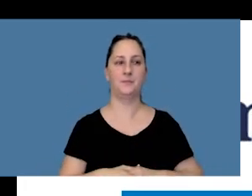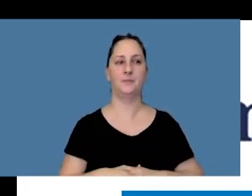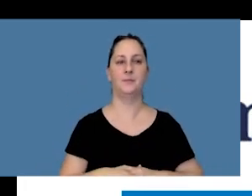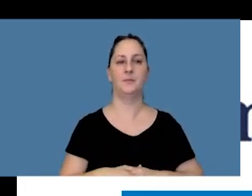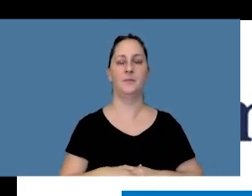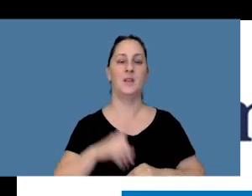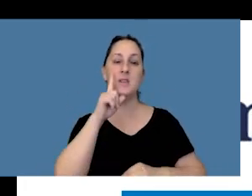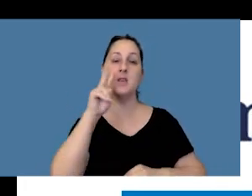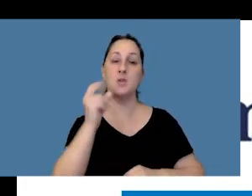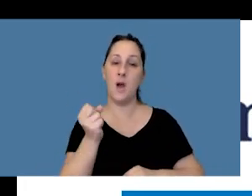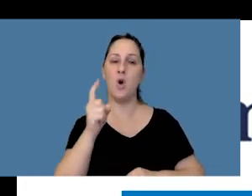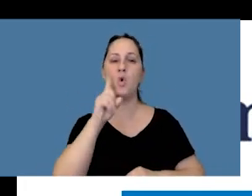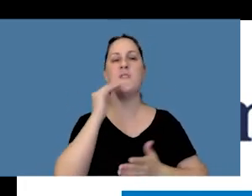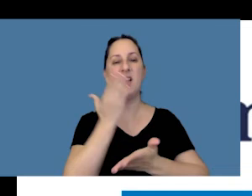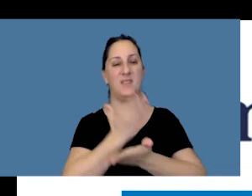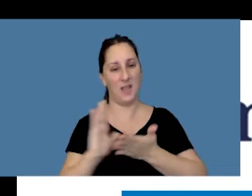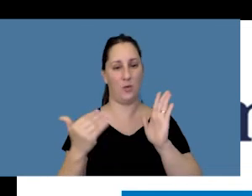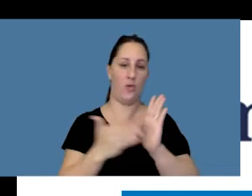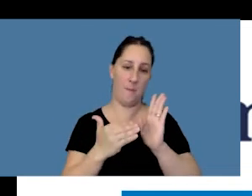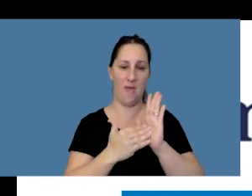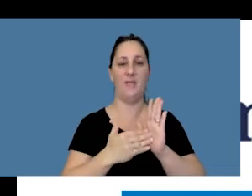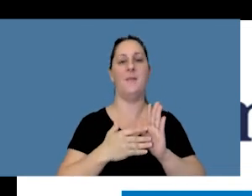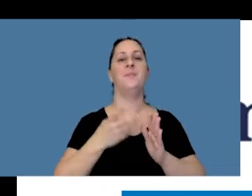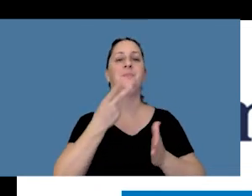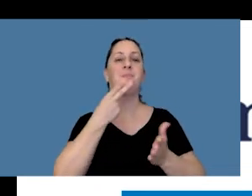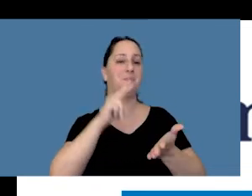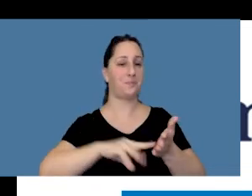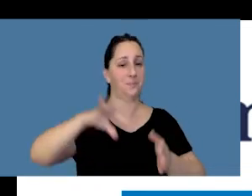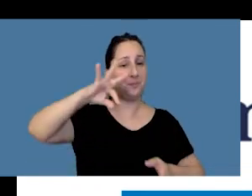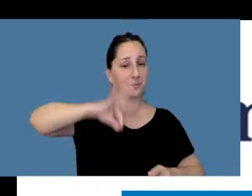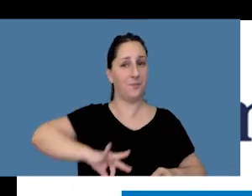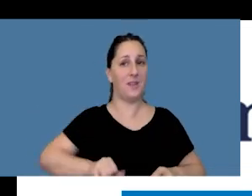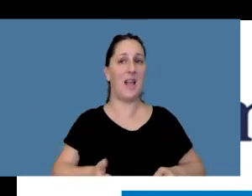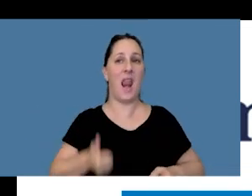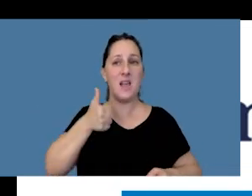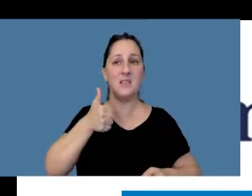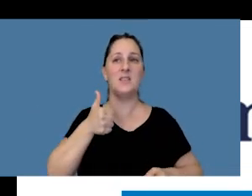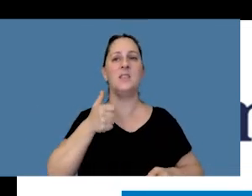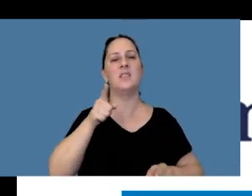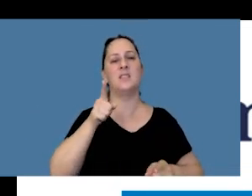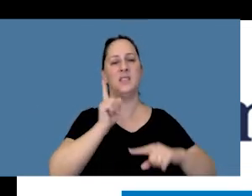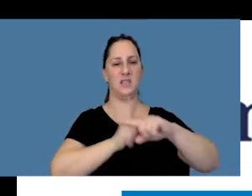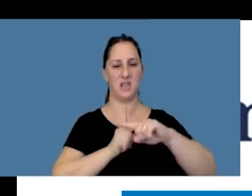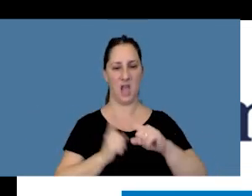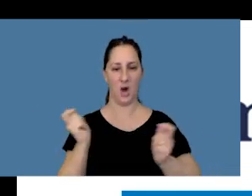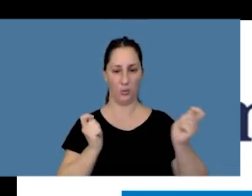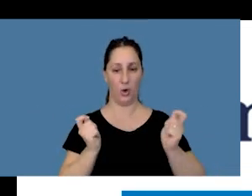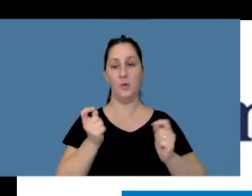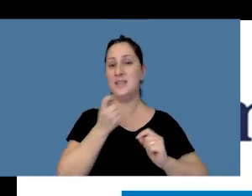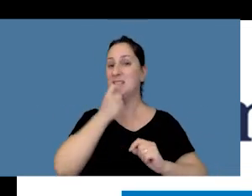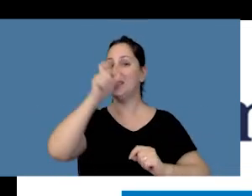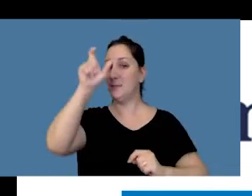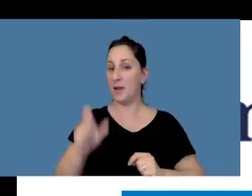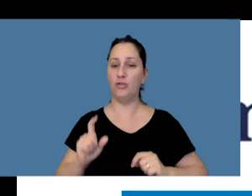IVA exento, según corresponda, en ganancias y en autónomos, en caso de que el contribuyente no tuviera